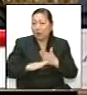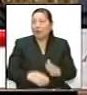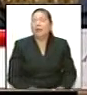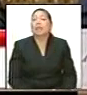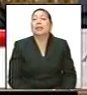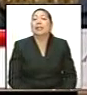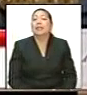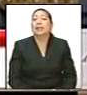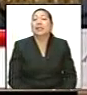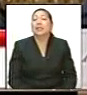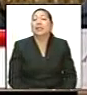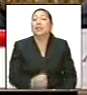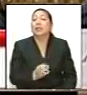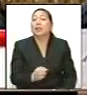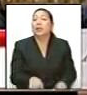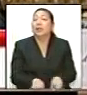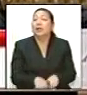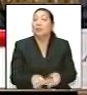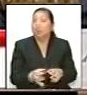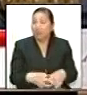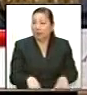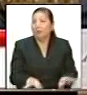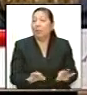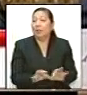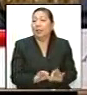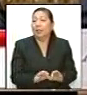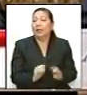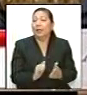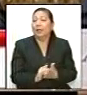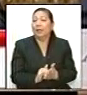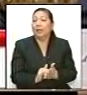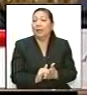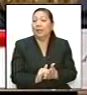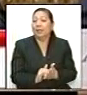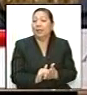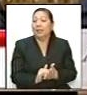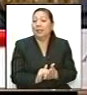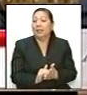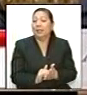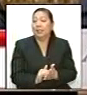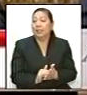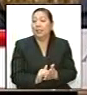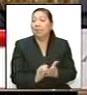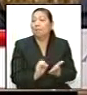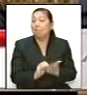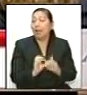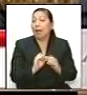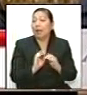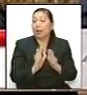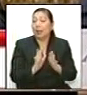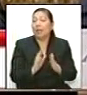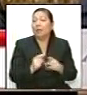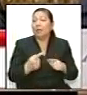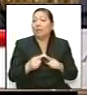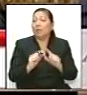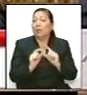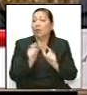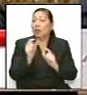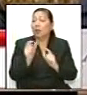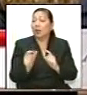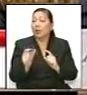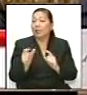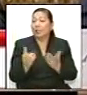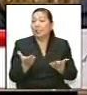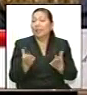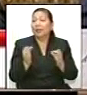señor presidente, sino que es importante que entendamos, y creo que ha sido también claro en las intervenciones de varios congresistas,